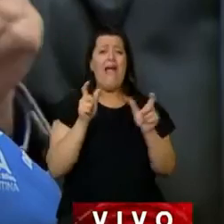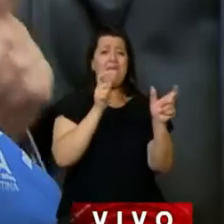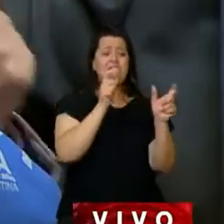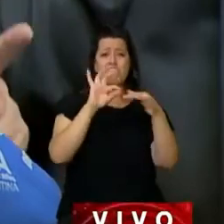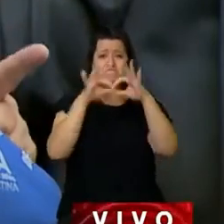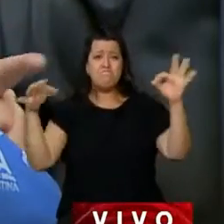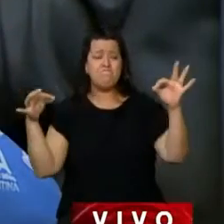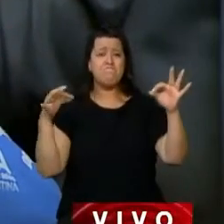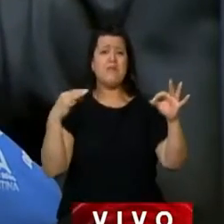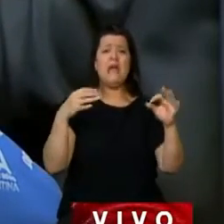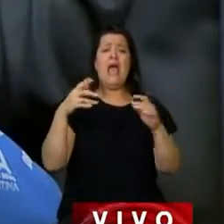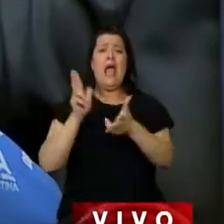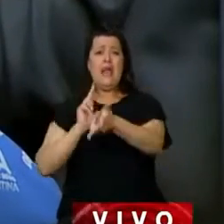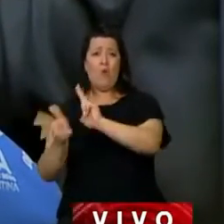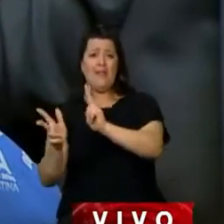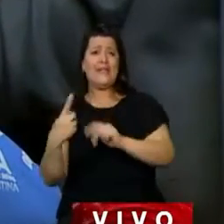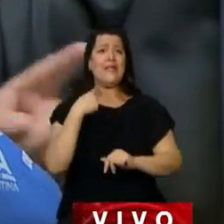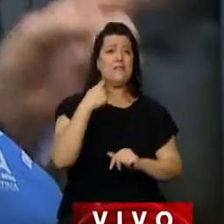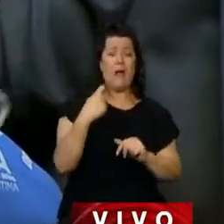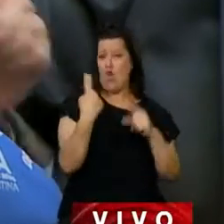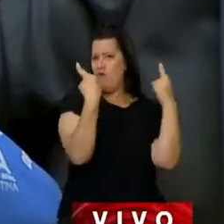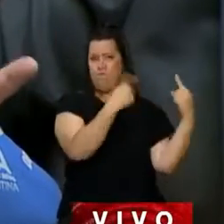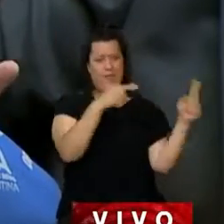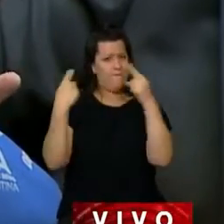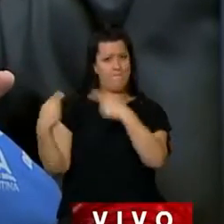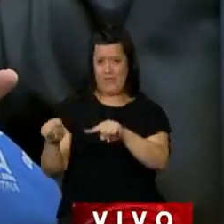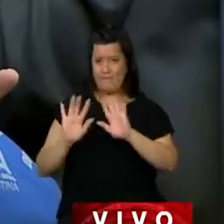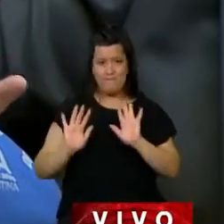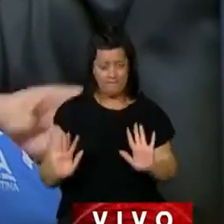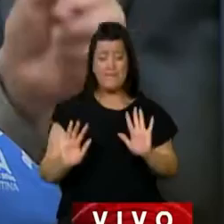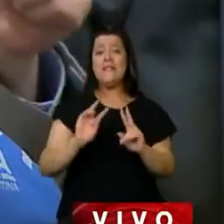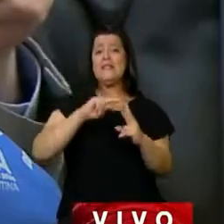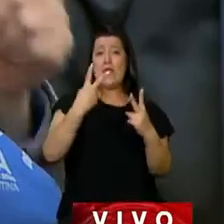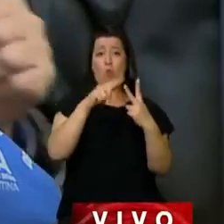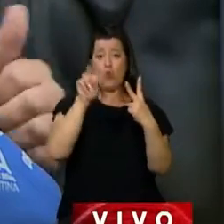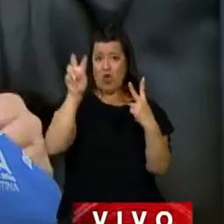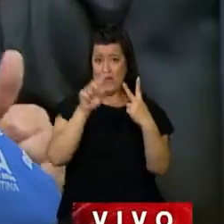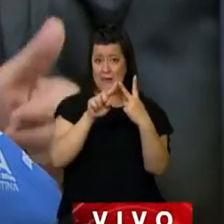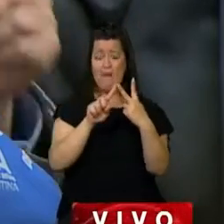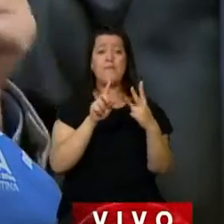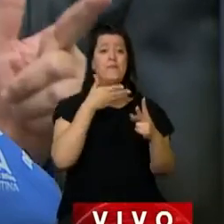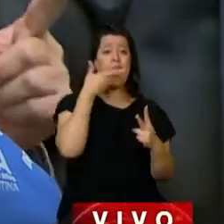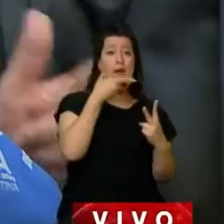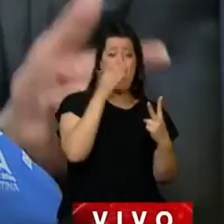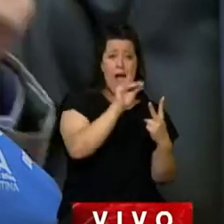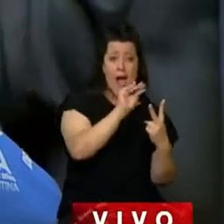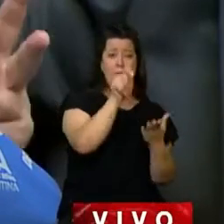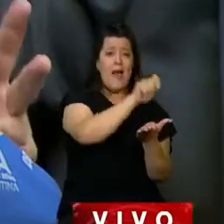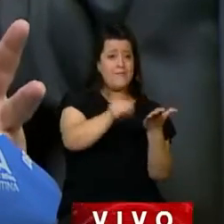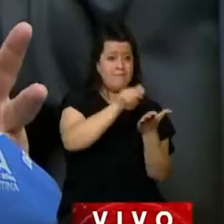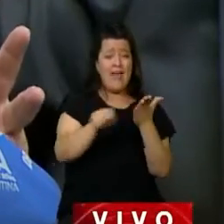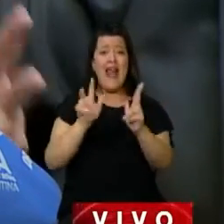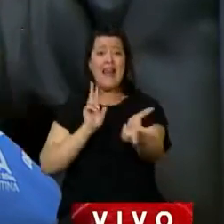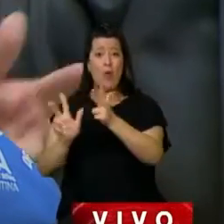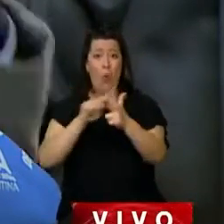y sintáctica entre la lengua de señas argentina y el castellano. Segundo tema a tener en cuenta, que la lengua hablada, la lengua escrita y la